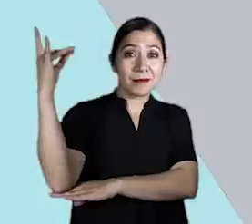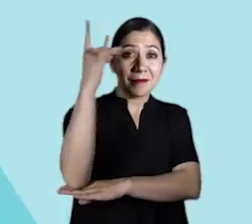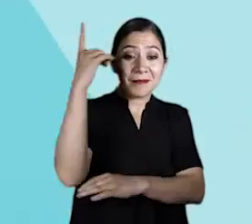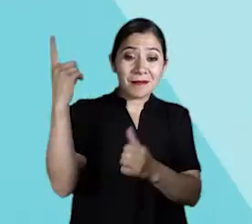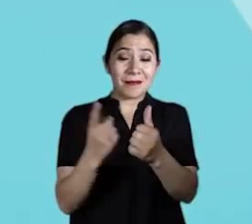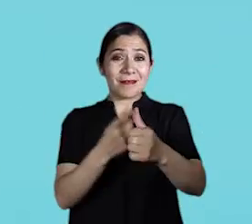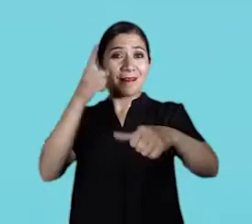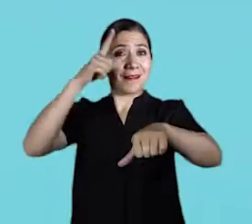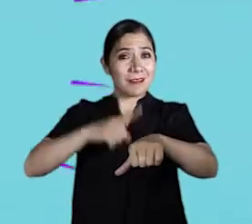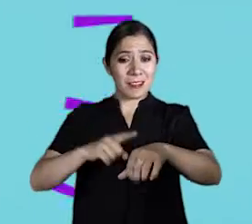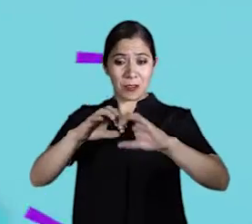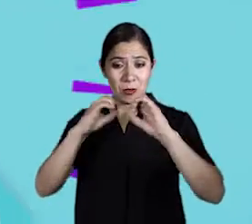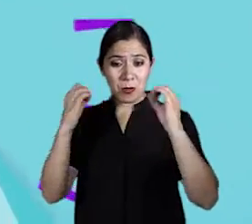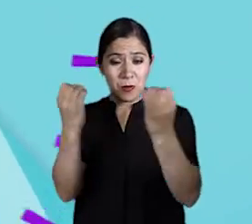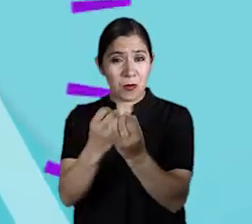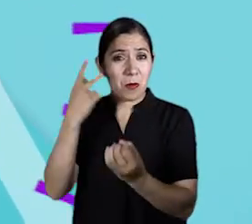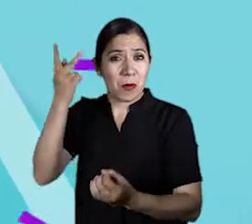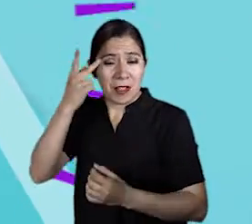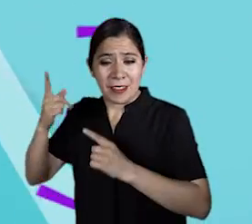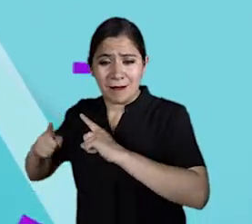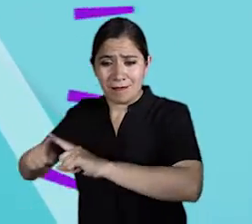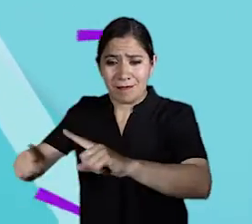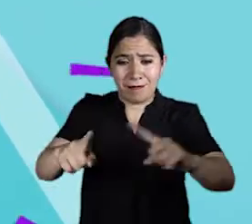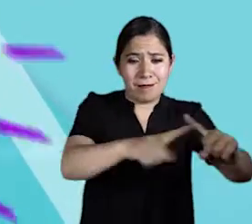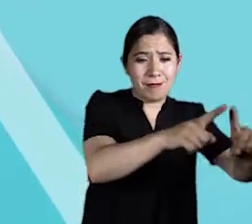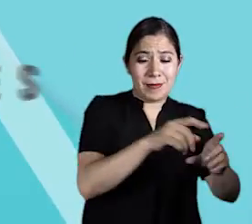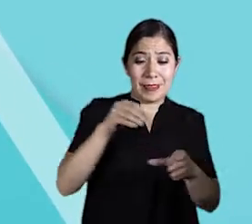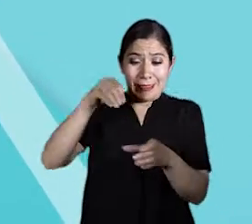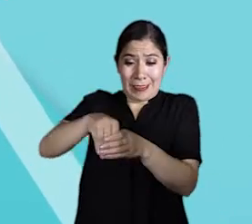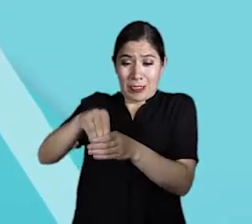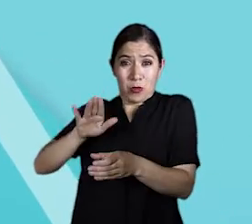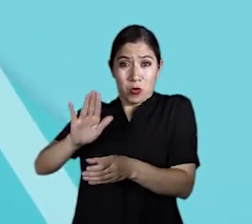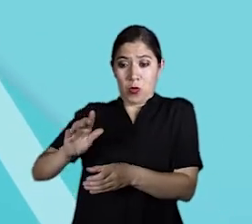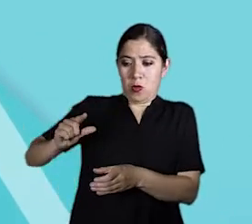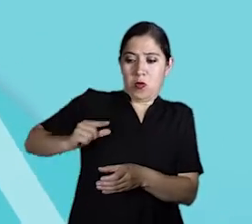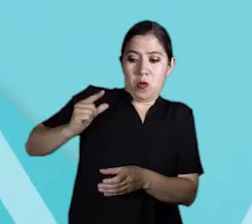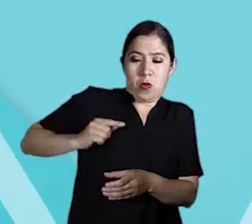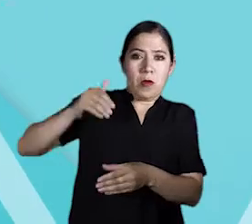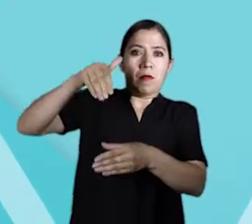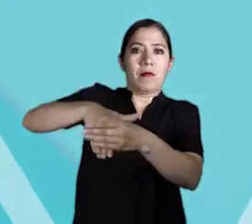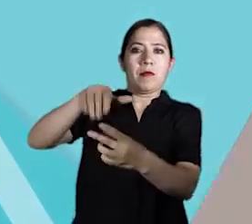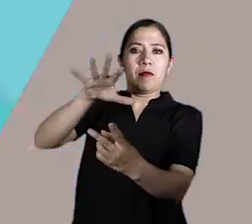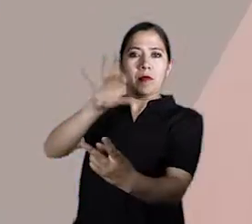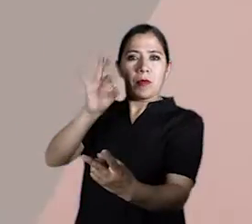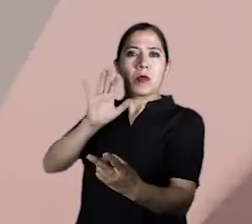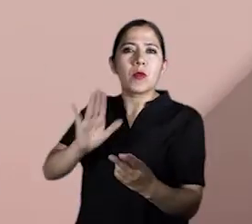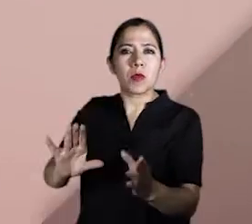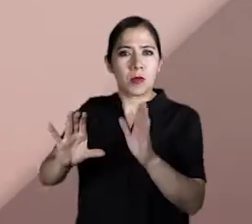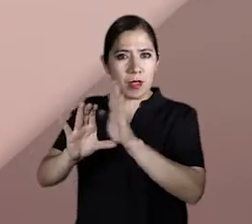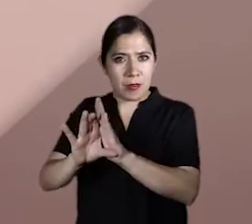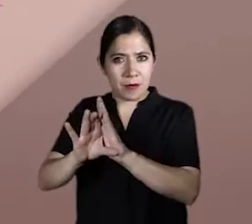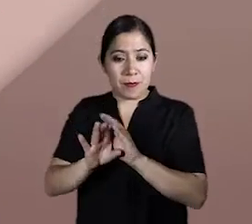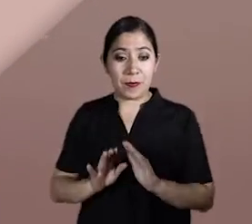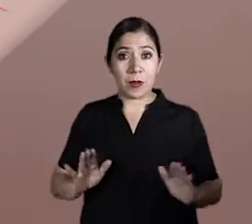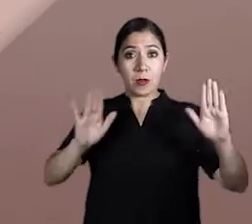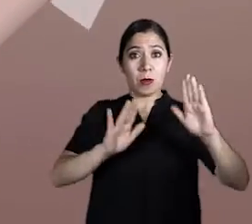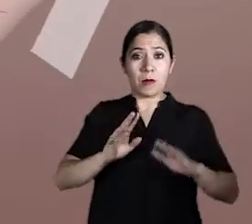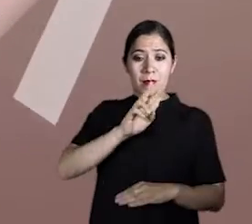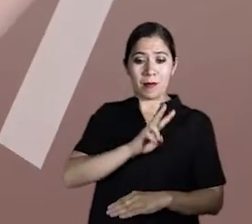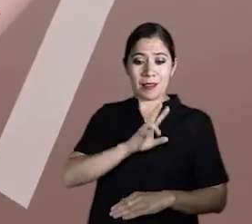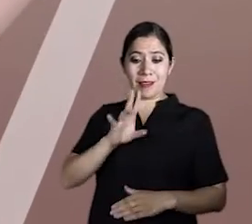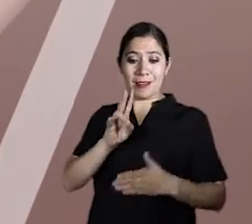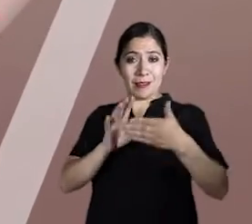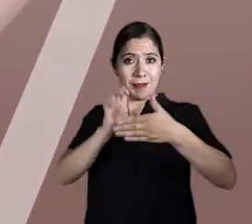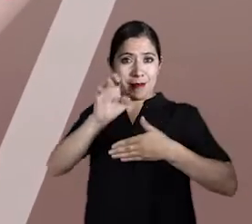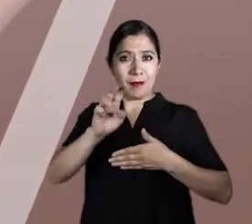Por primera vez en el país, los militantes de cada partido político eligen mediante voto directo a sus candidatas y candidatos. El domingo 27 de